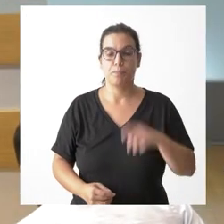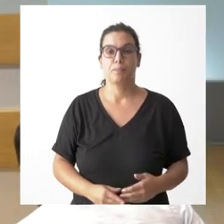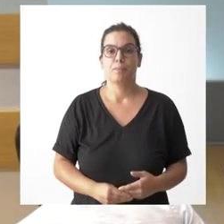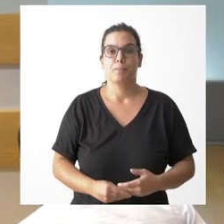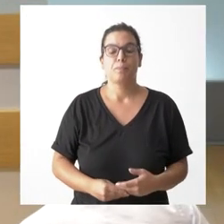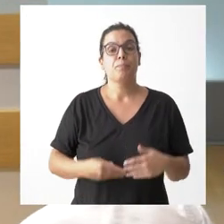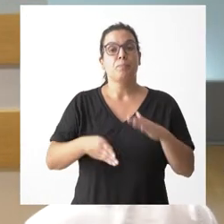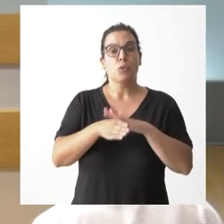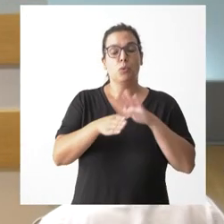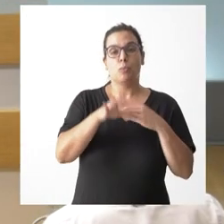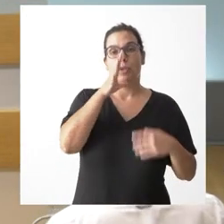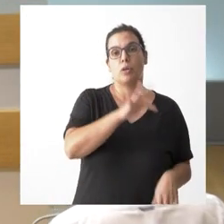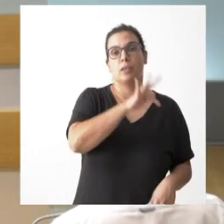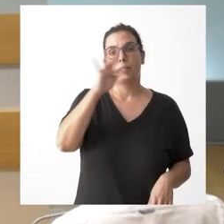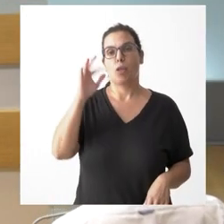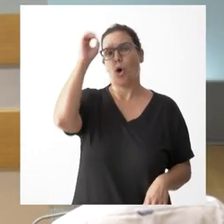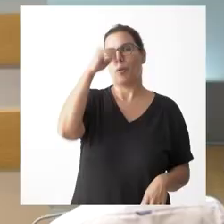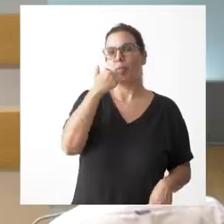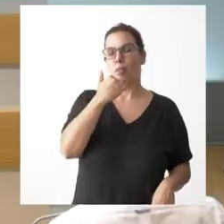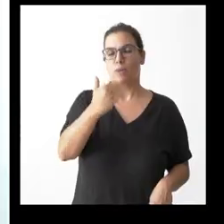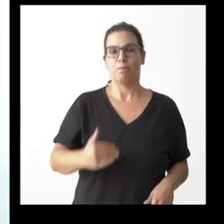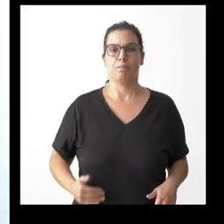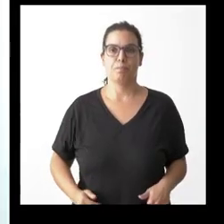Continuamos ahora con Carlos Gil, de La Opinión de Zamora.